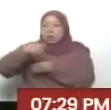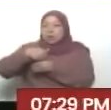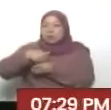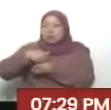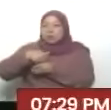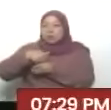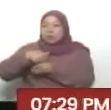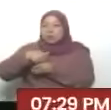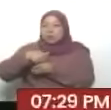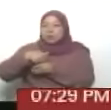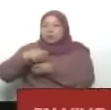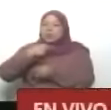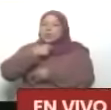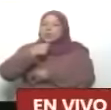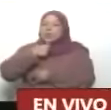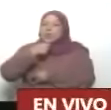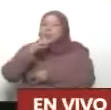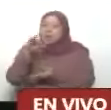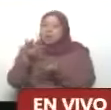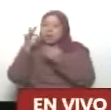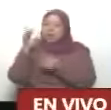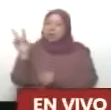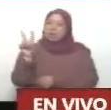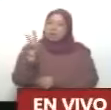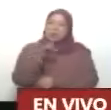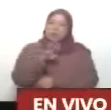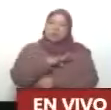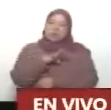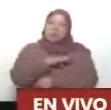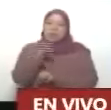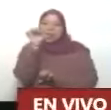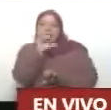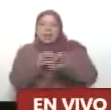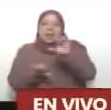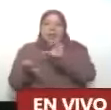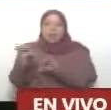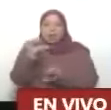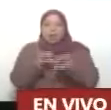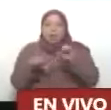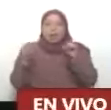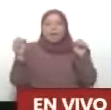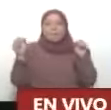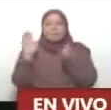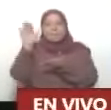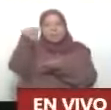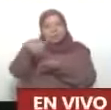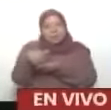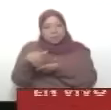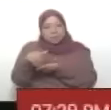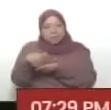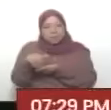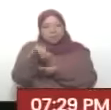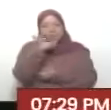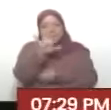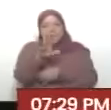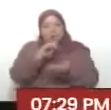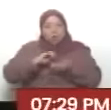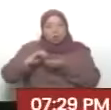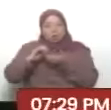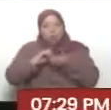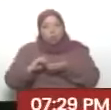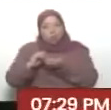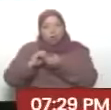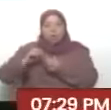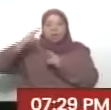huele sabroso, ese café, chico. Café venezolano. Es un café ligado de café mirandino, tachirense y trujillano. Hacemos una